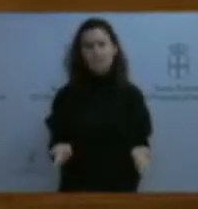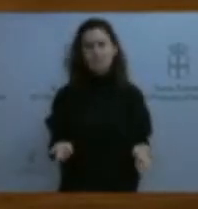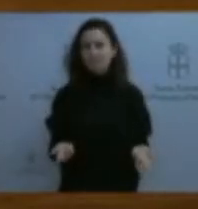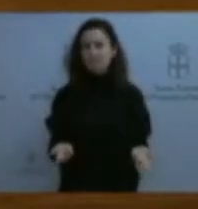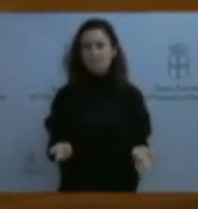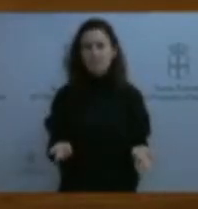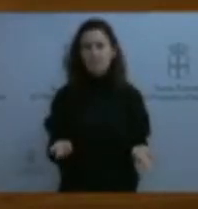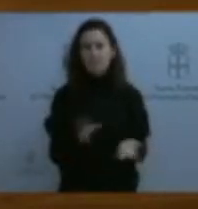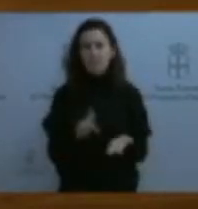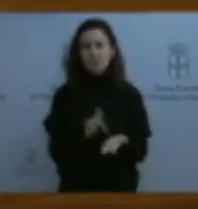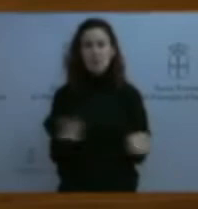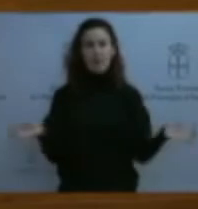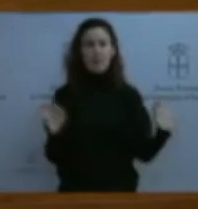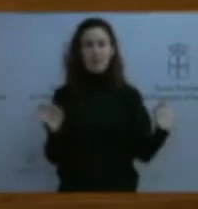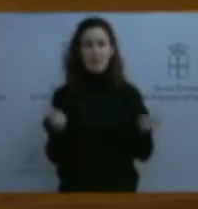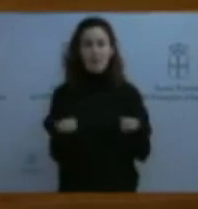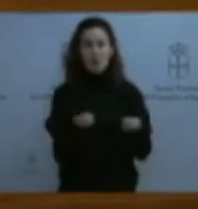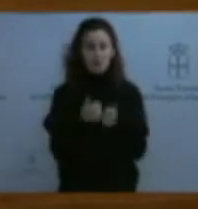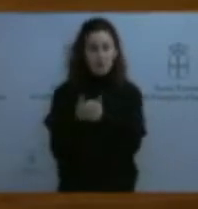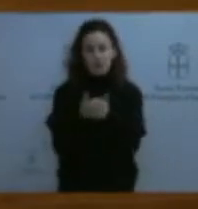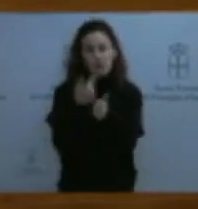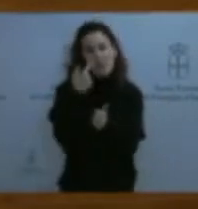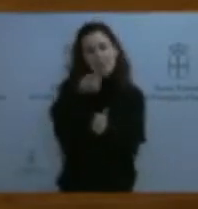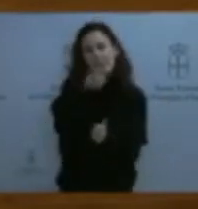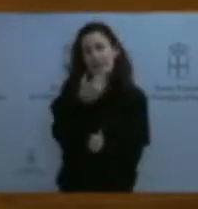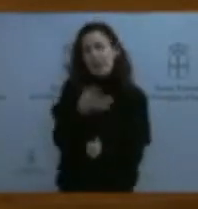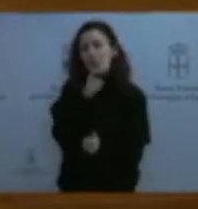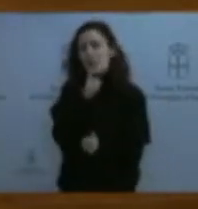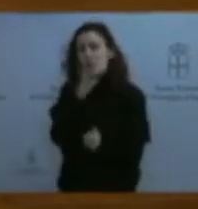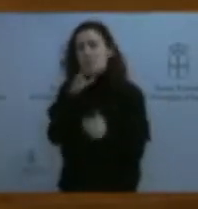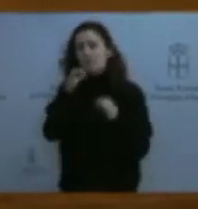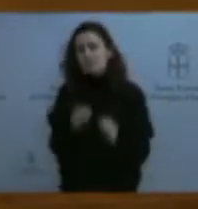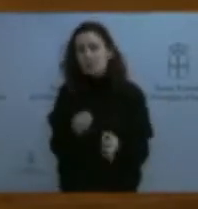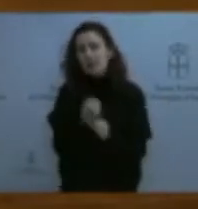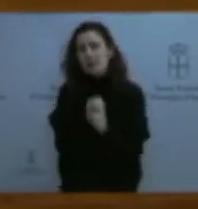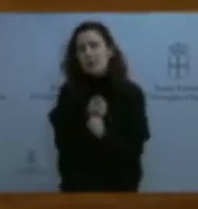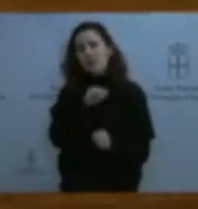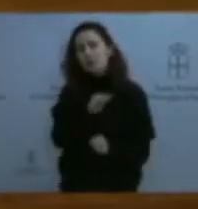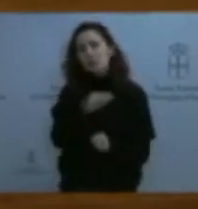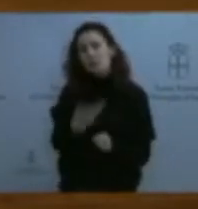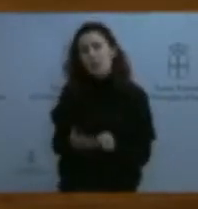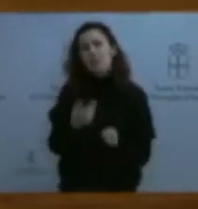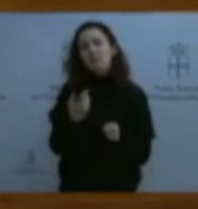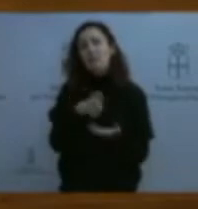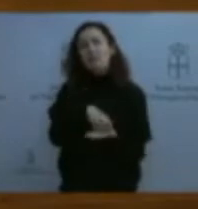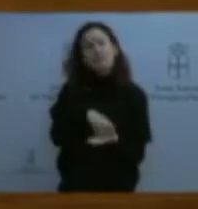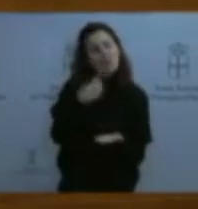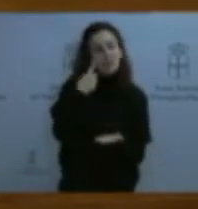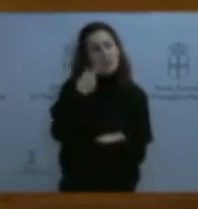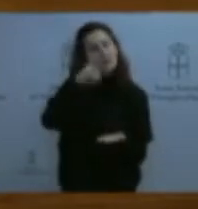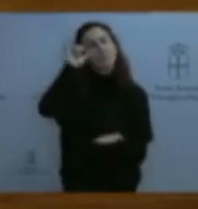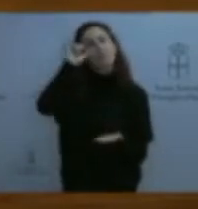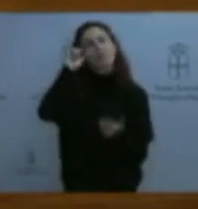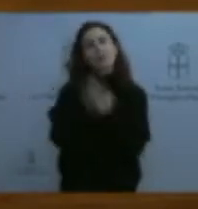a cabo ningún control de seguimiento de las condiciones laborales y de la seguridad en esos centros. En medidas de